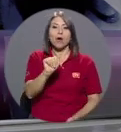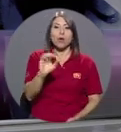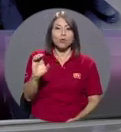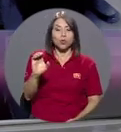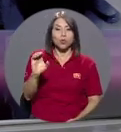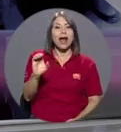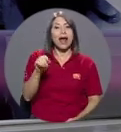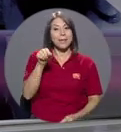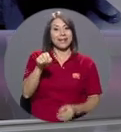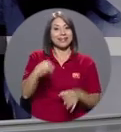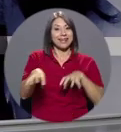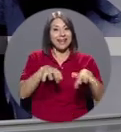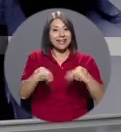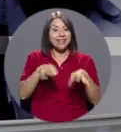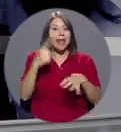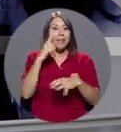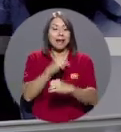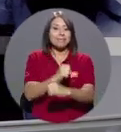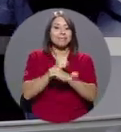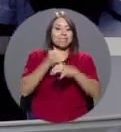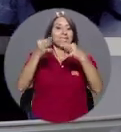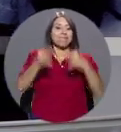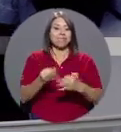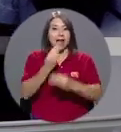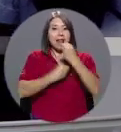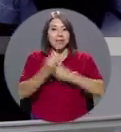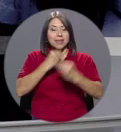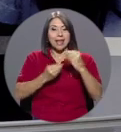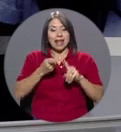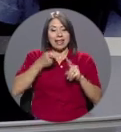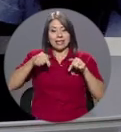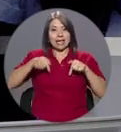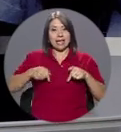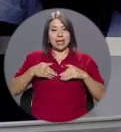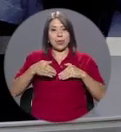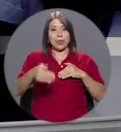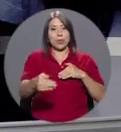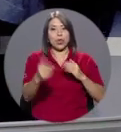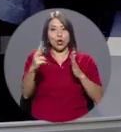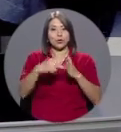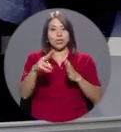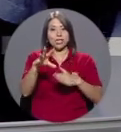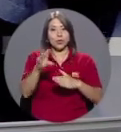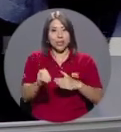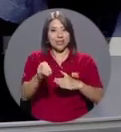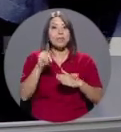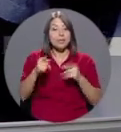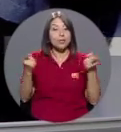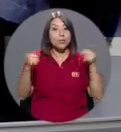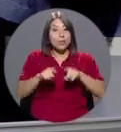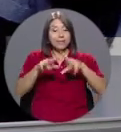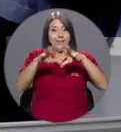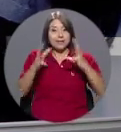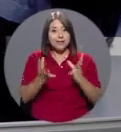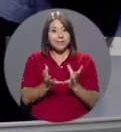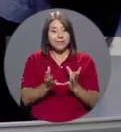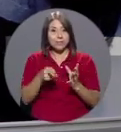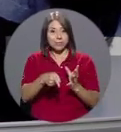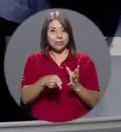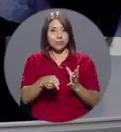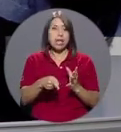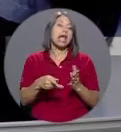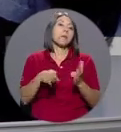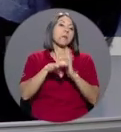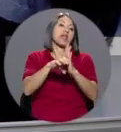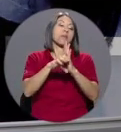Entonces, la acuicultura prácticamente va a ser la actividad que va a garantizar la seguridad alimentaria de aquí al 2050. Eso es un hecho a nivel mundial, y